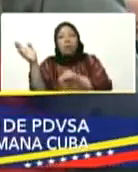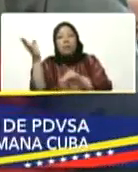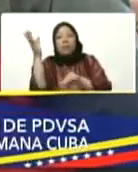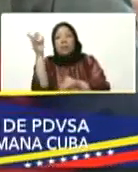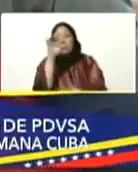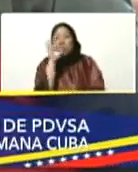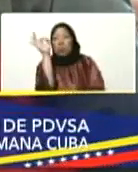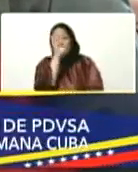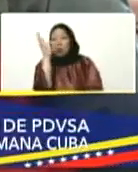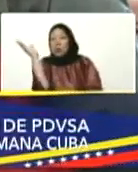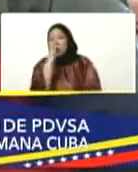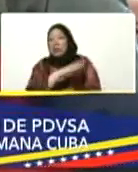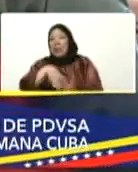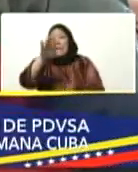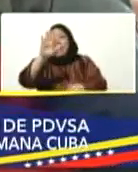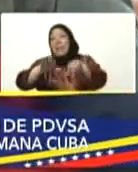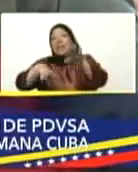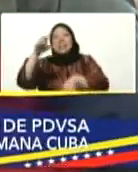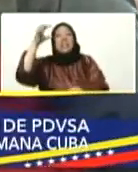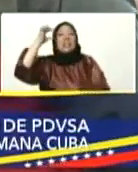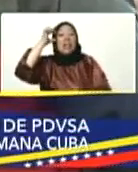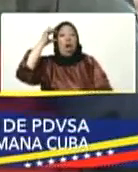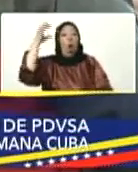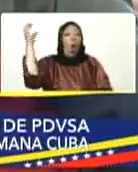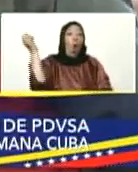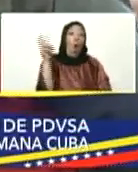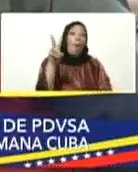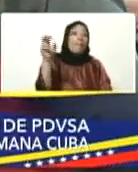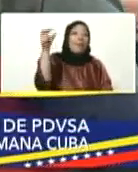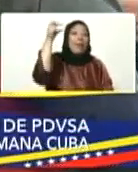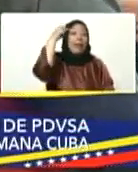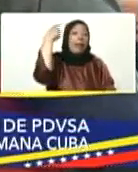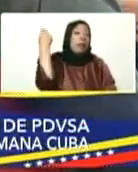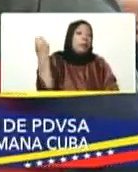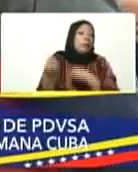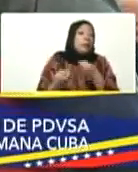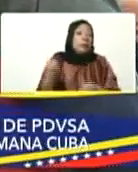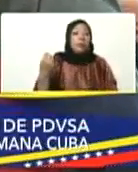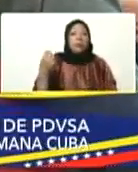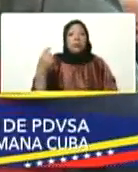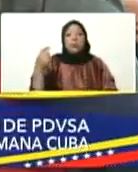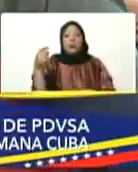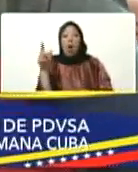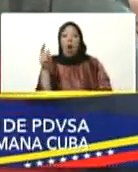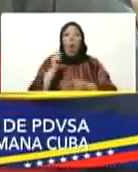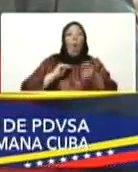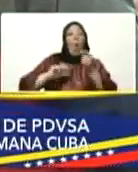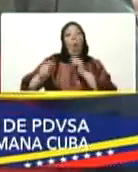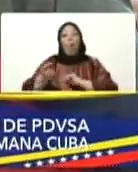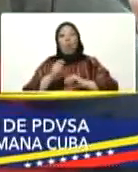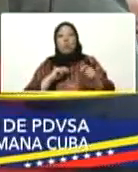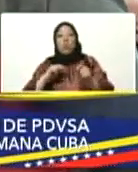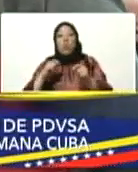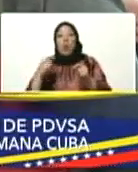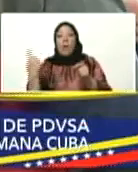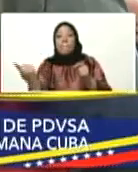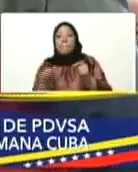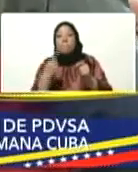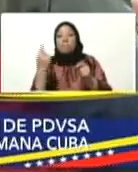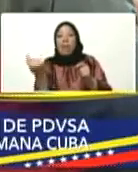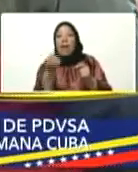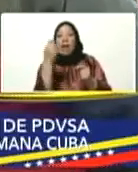típicamente esos incendios duran 15, 20 días allí. Logramos controlarlo y evitar incluso la generación de humo, pues rematarlo como